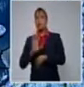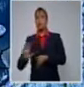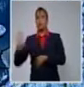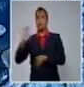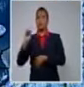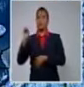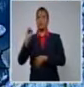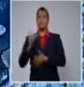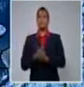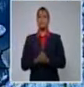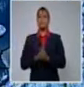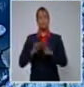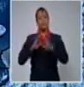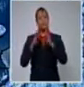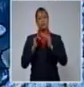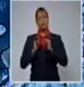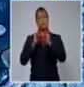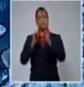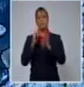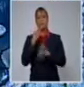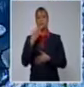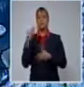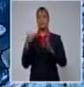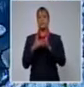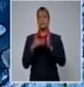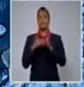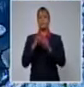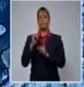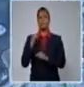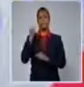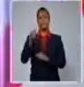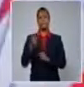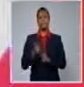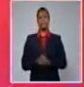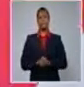información meteorológica. Tengan todos feliz tarde y hasta mañana.